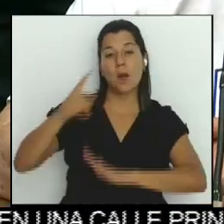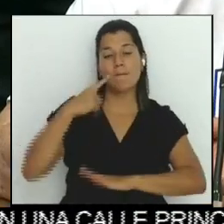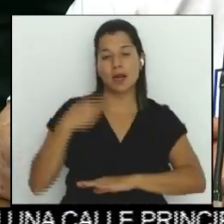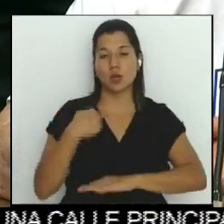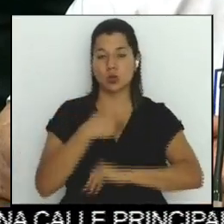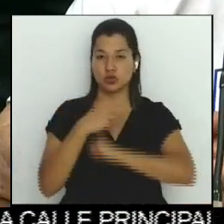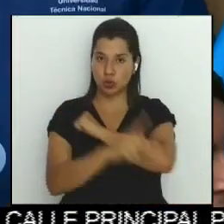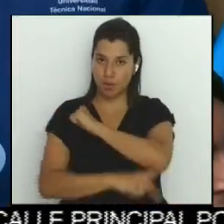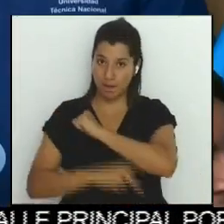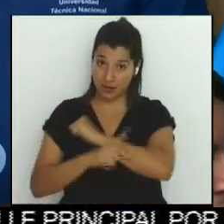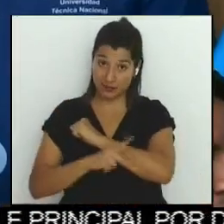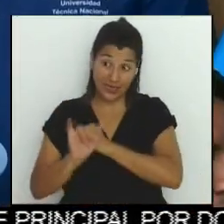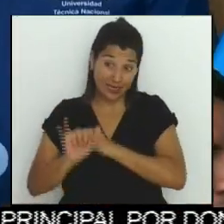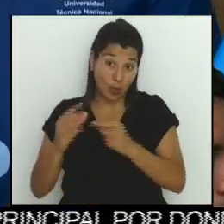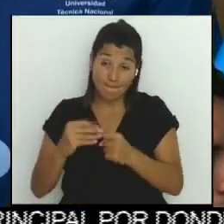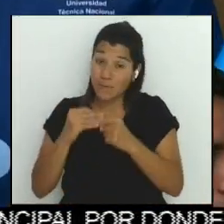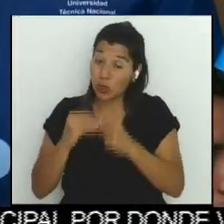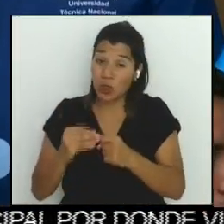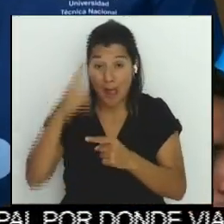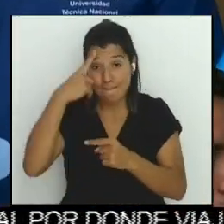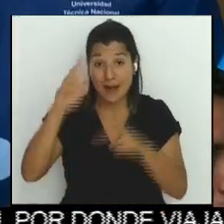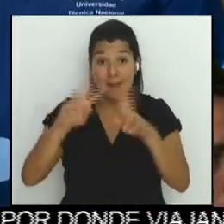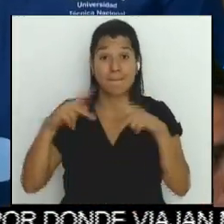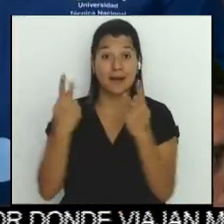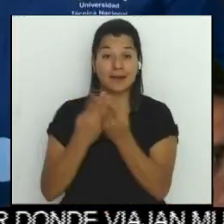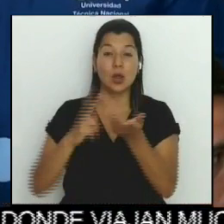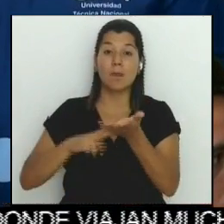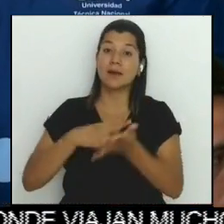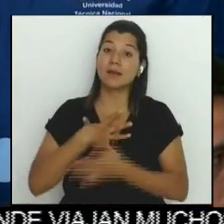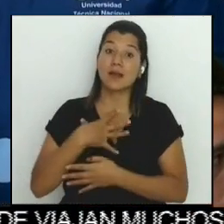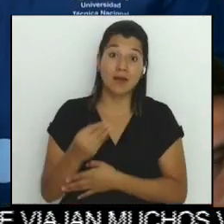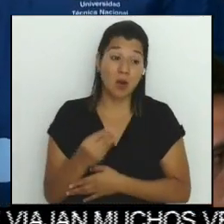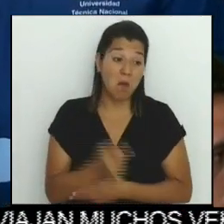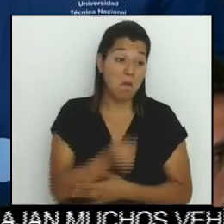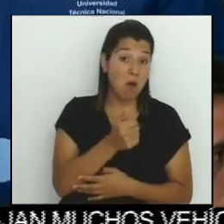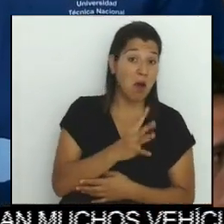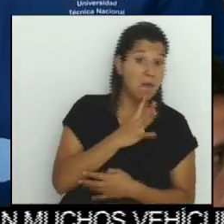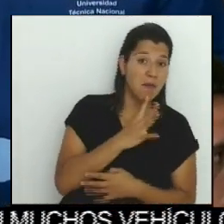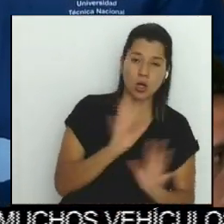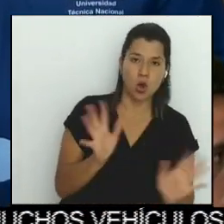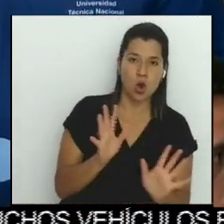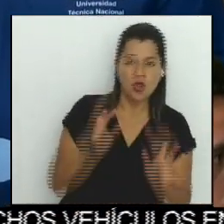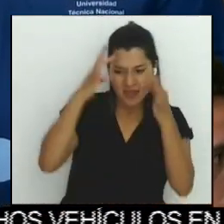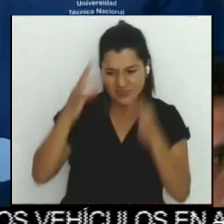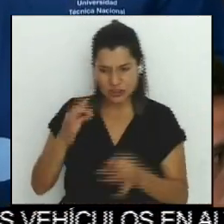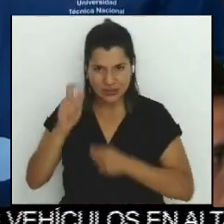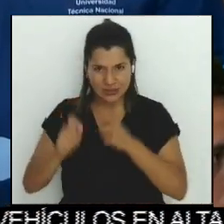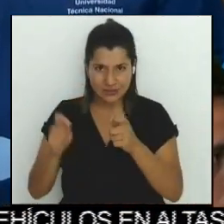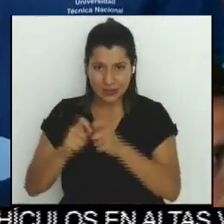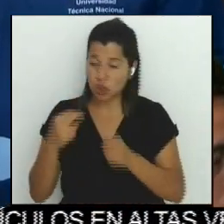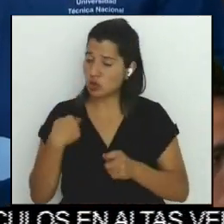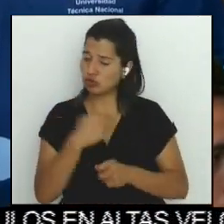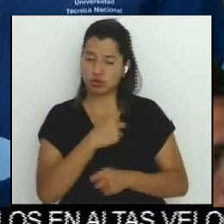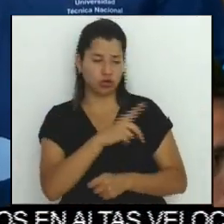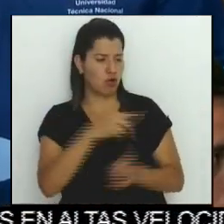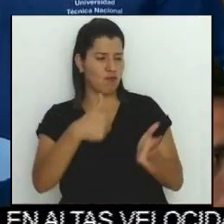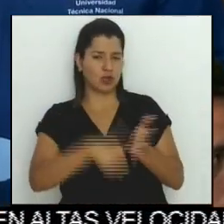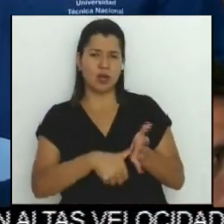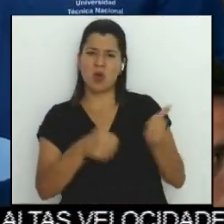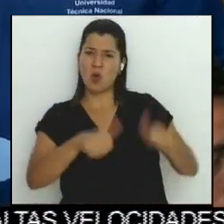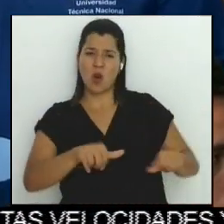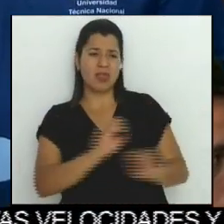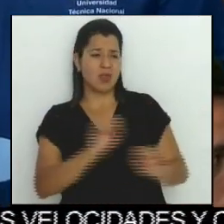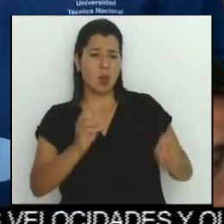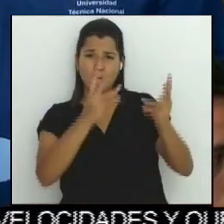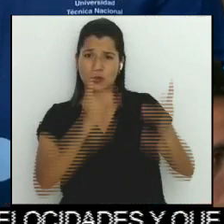que, pocas palabras, acciones concretas. No votamos el presupuesto, ningún presupuesto, ni siquiera un presupuesto extraordinario más,